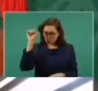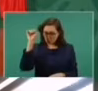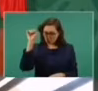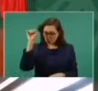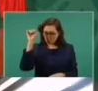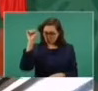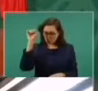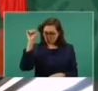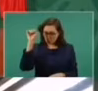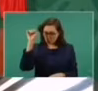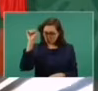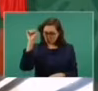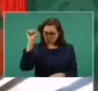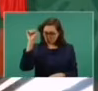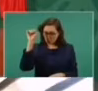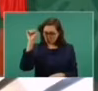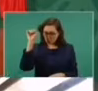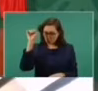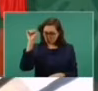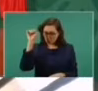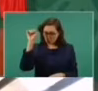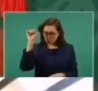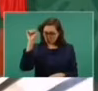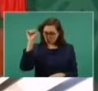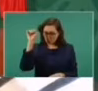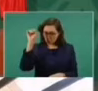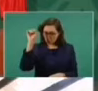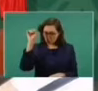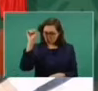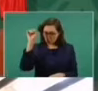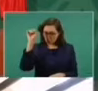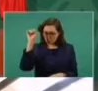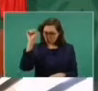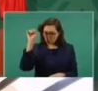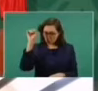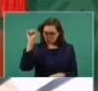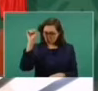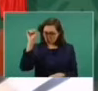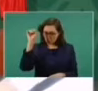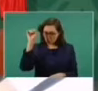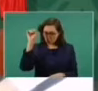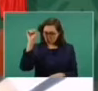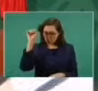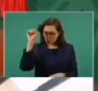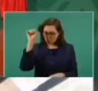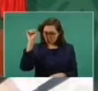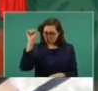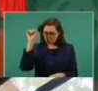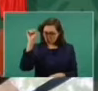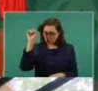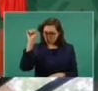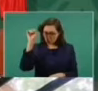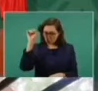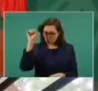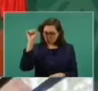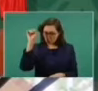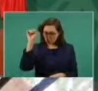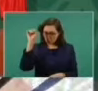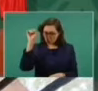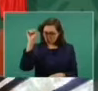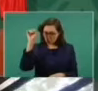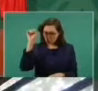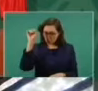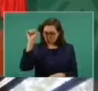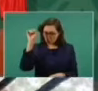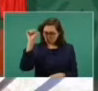ya directamente, y ahora sí que directamente la flecha. Jimena Garmendia dice, hay una